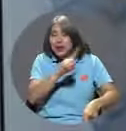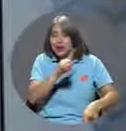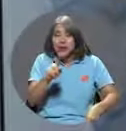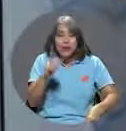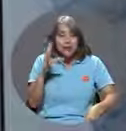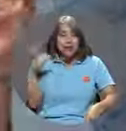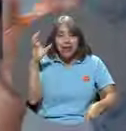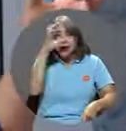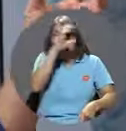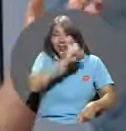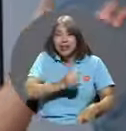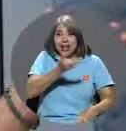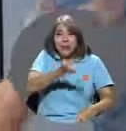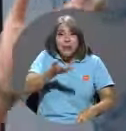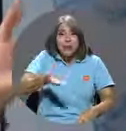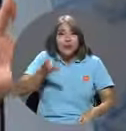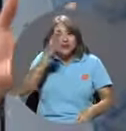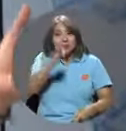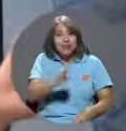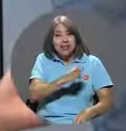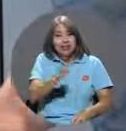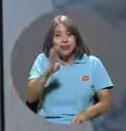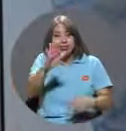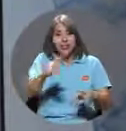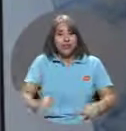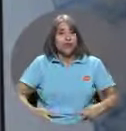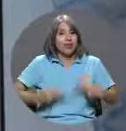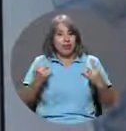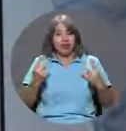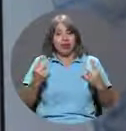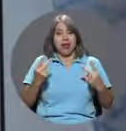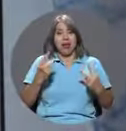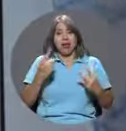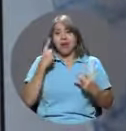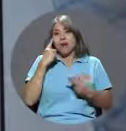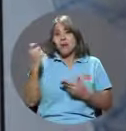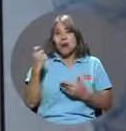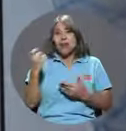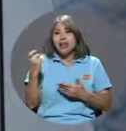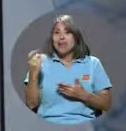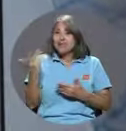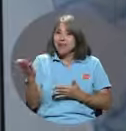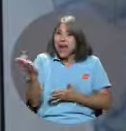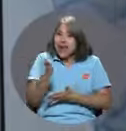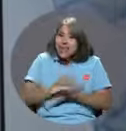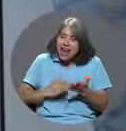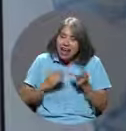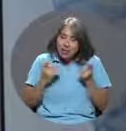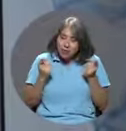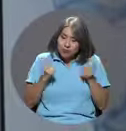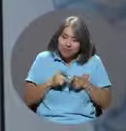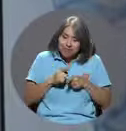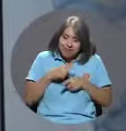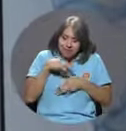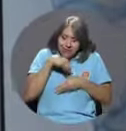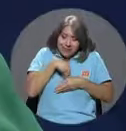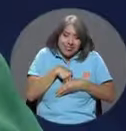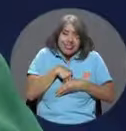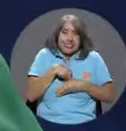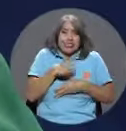ver todas esas cosas, bendiciones que tiene en su vida, porque hay algo que lo está haciendo sufrir tanto que